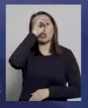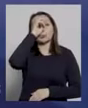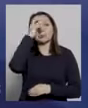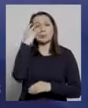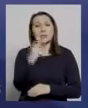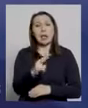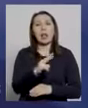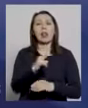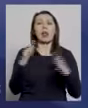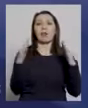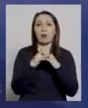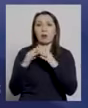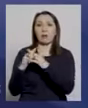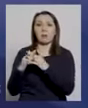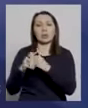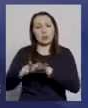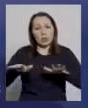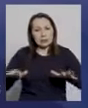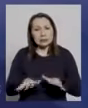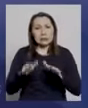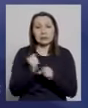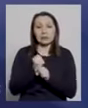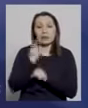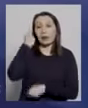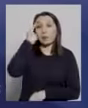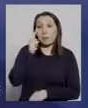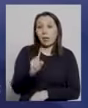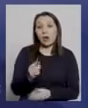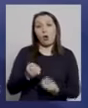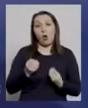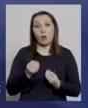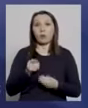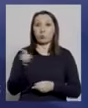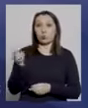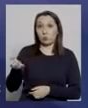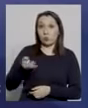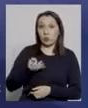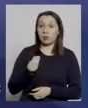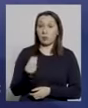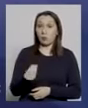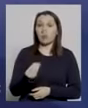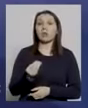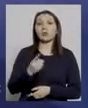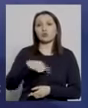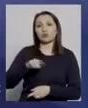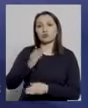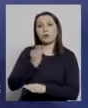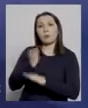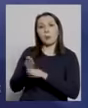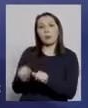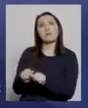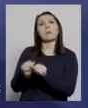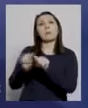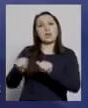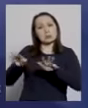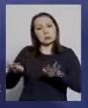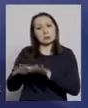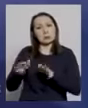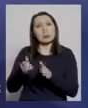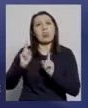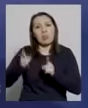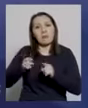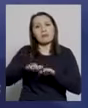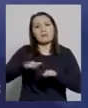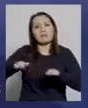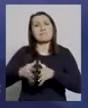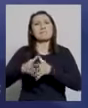hospitales de las Fuerzas Armadas, pero obviamente, como dice usted muy bien, le estamos pidiendo un esfuerzo adicional,